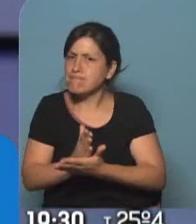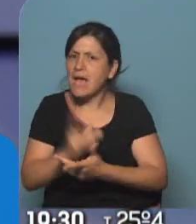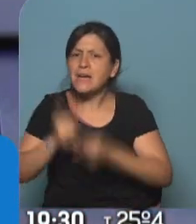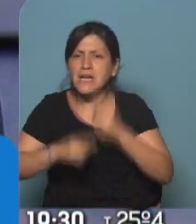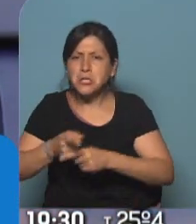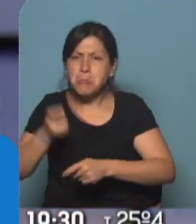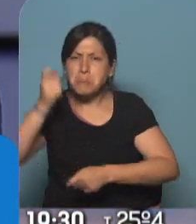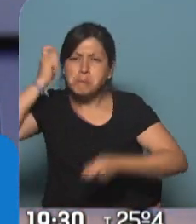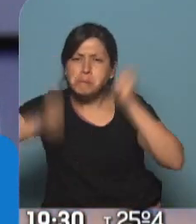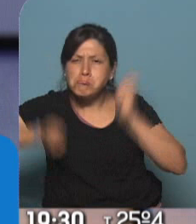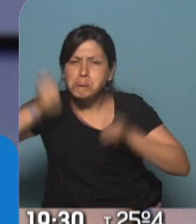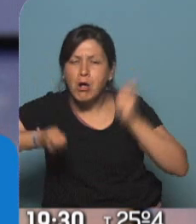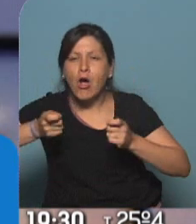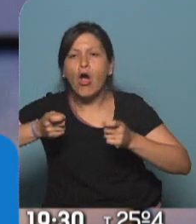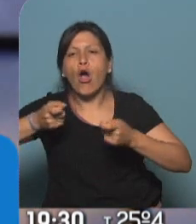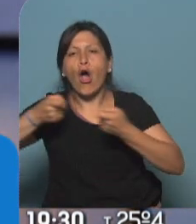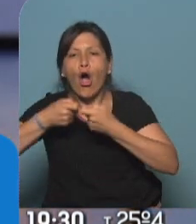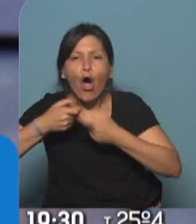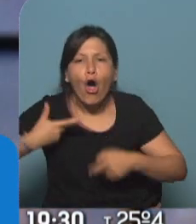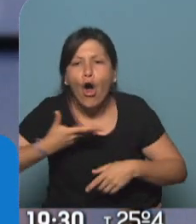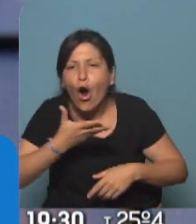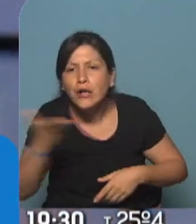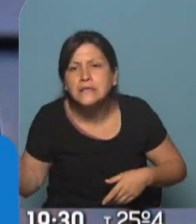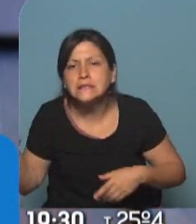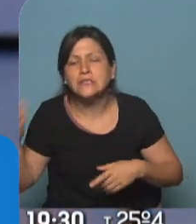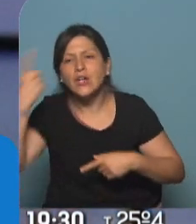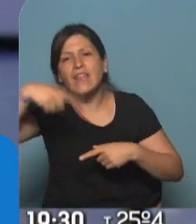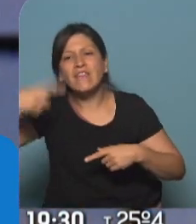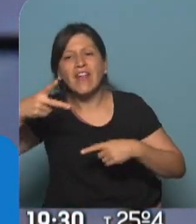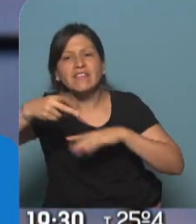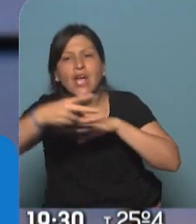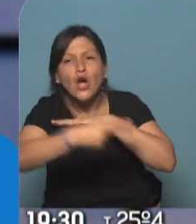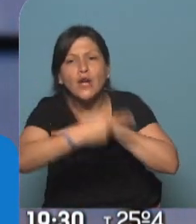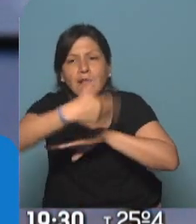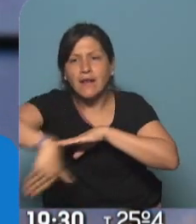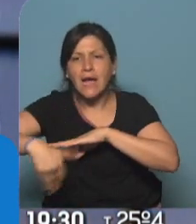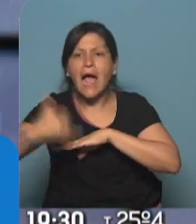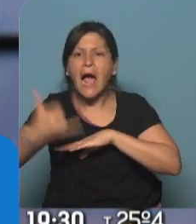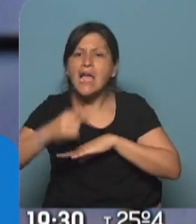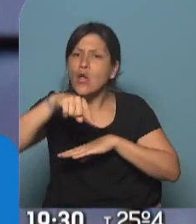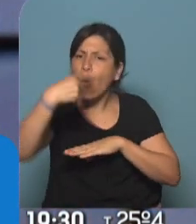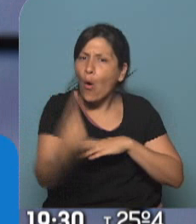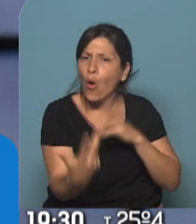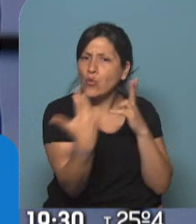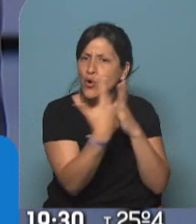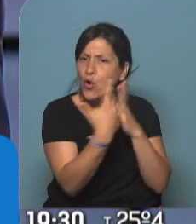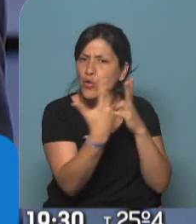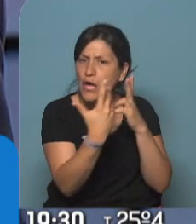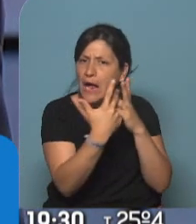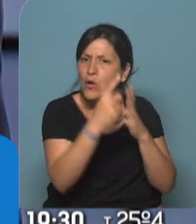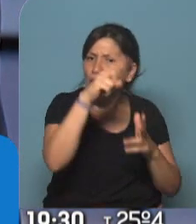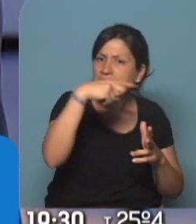organizaciones corta en el tránsito y demás en avenidas hay otro tipo de diálogo entre ustedes desde la nación con la ciudad